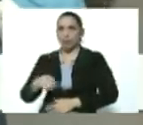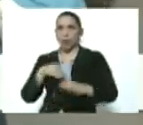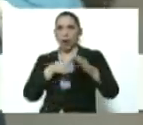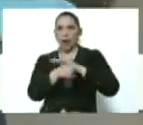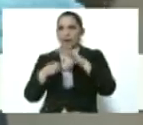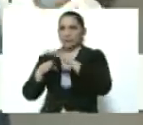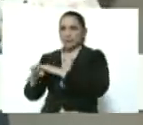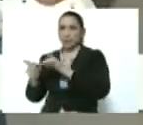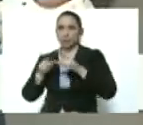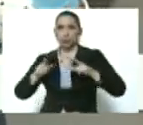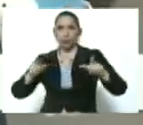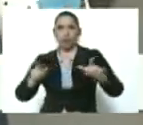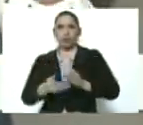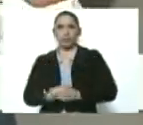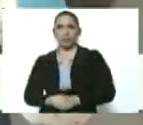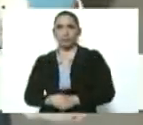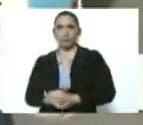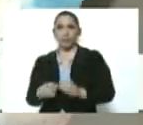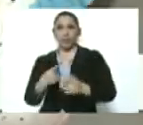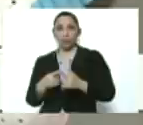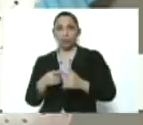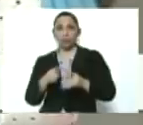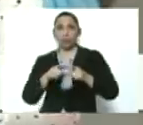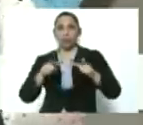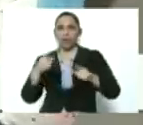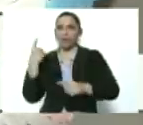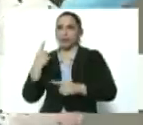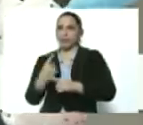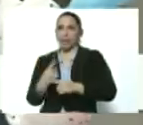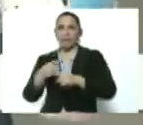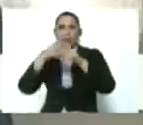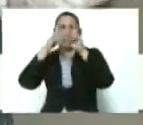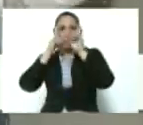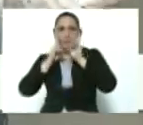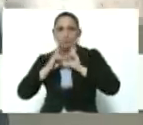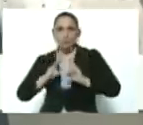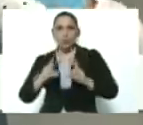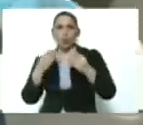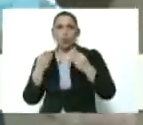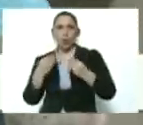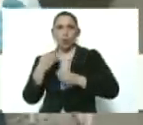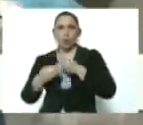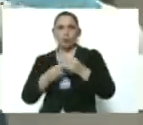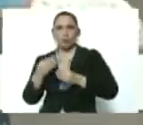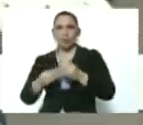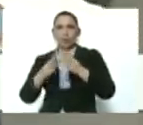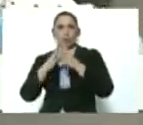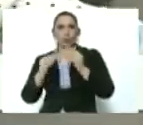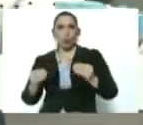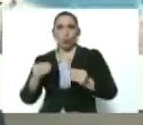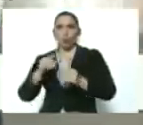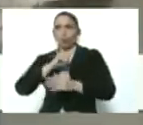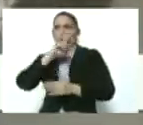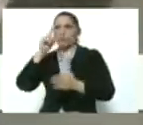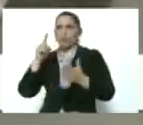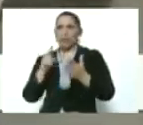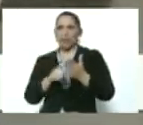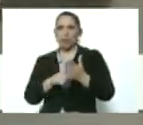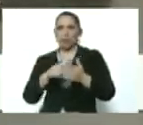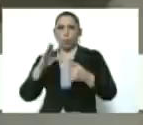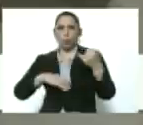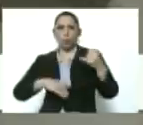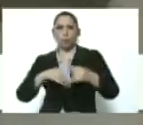esos sitios y esos esos sitios tienen que estar desinfectado como hacerlo de arriba hacia abajo lo último es el piso